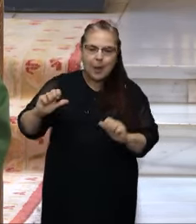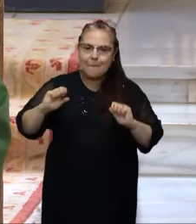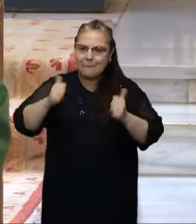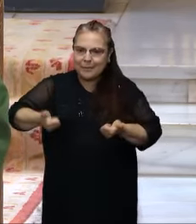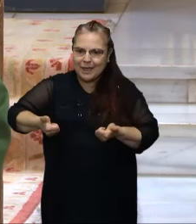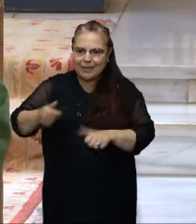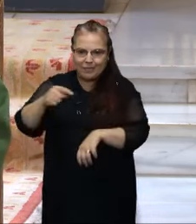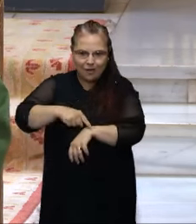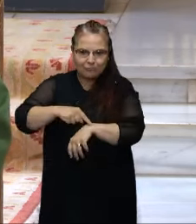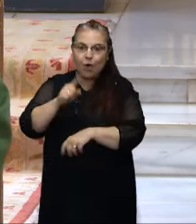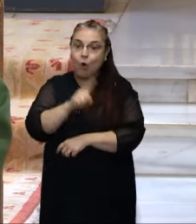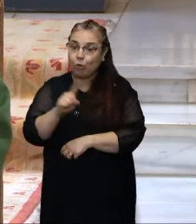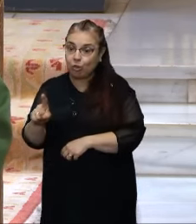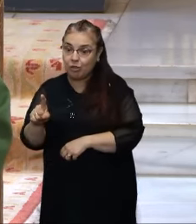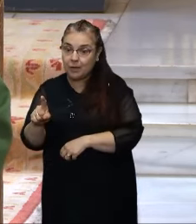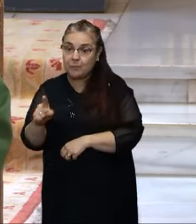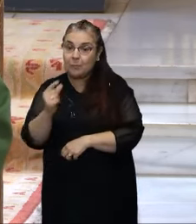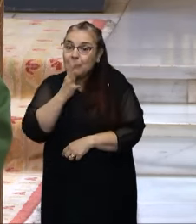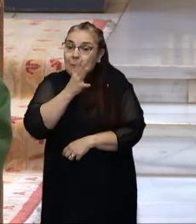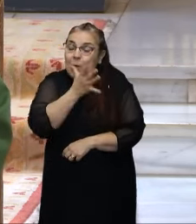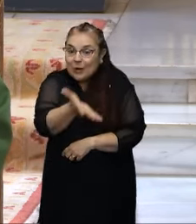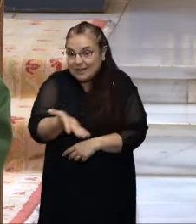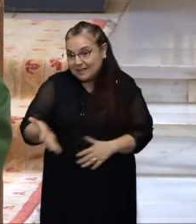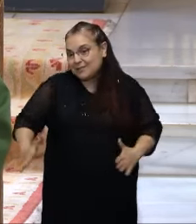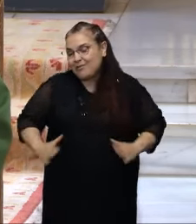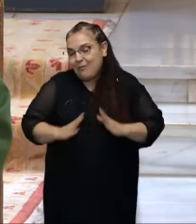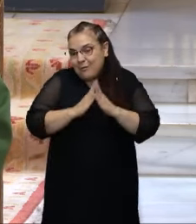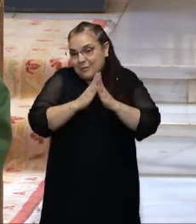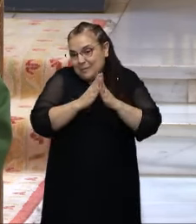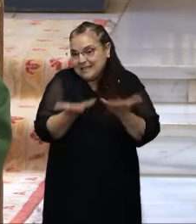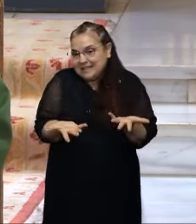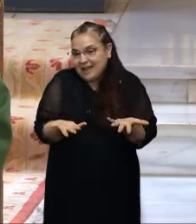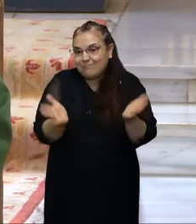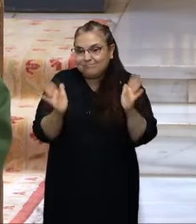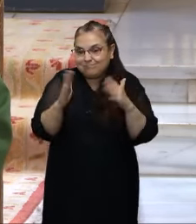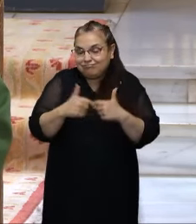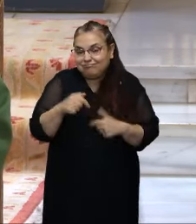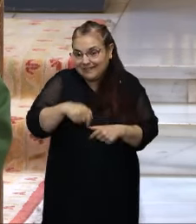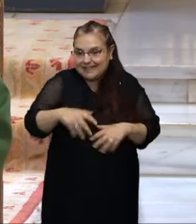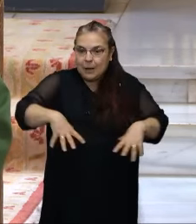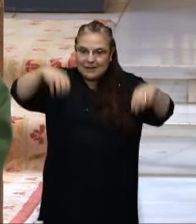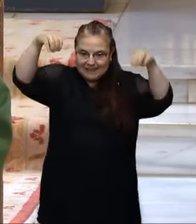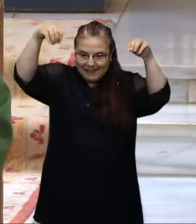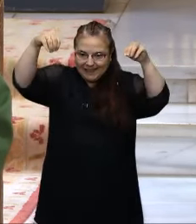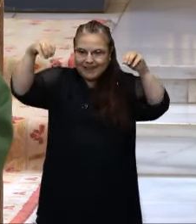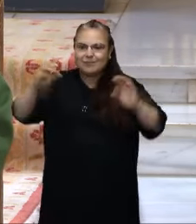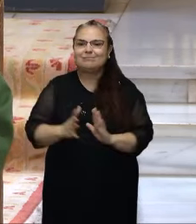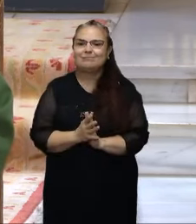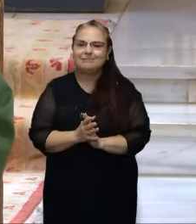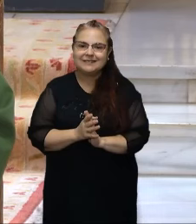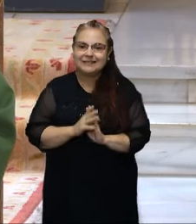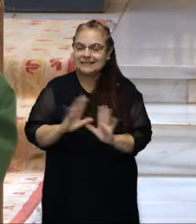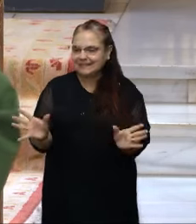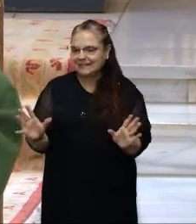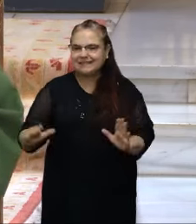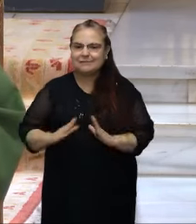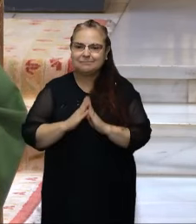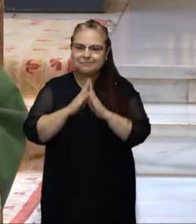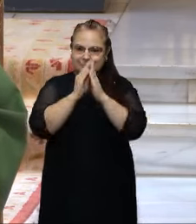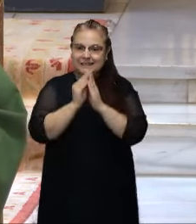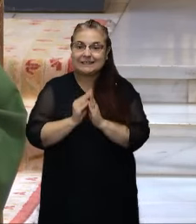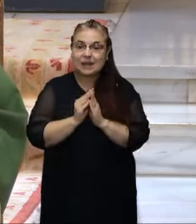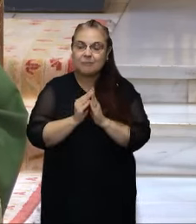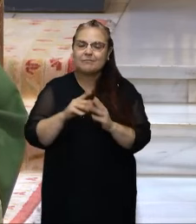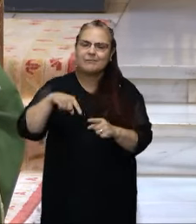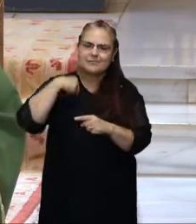11 de la mañana. Por este motivo, mañana no se les ofrecerá desde esta Basílica de la Concepción ni la Santa Misa ni